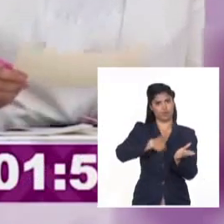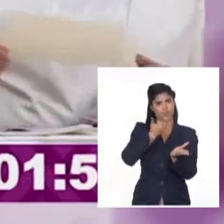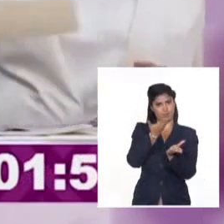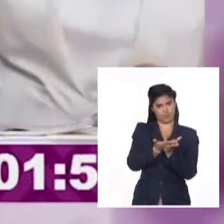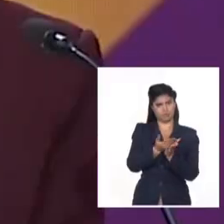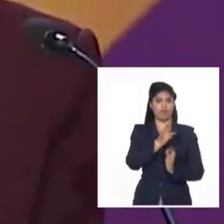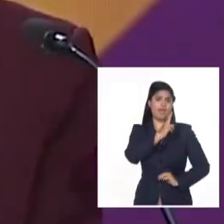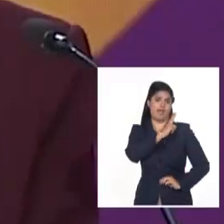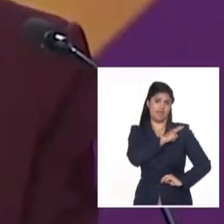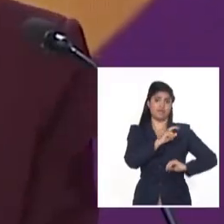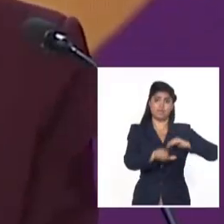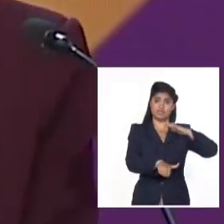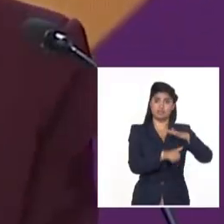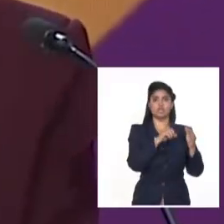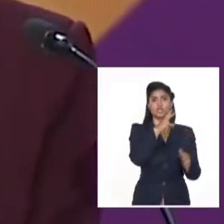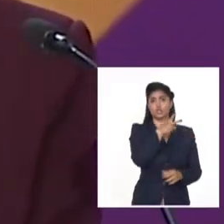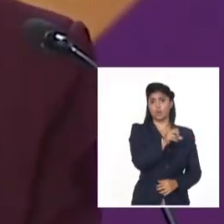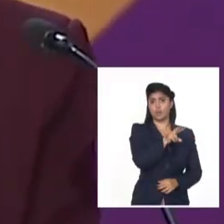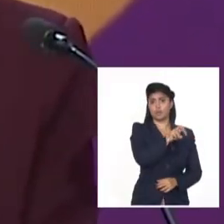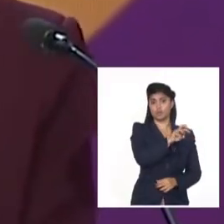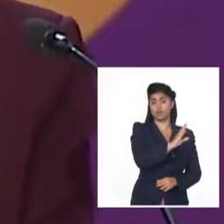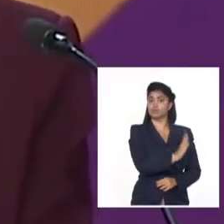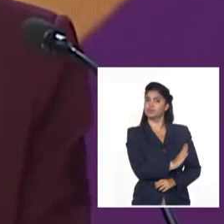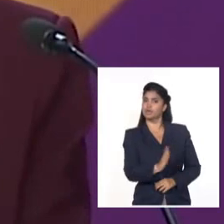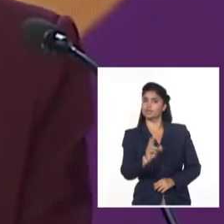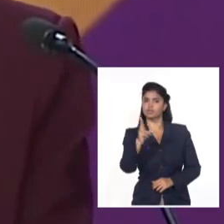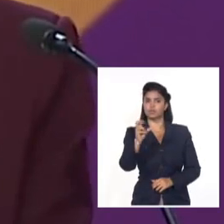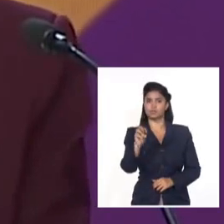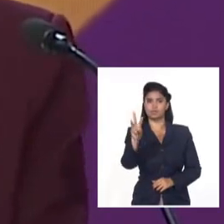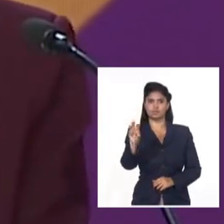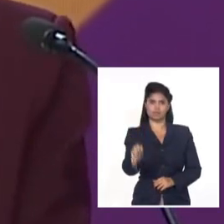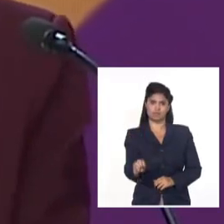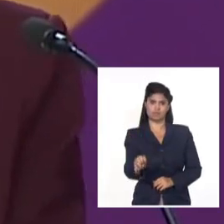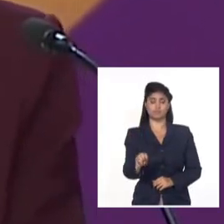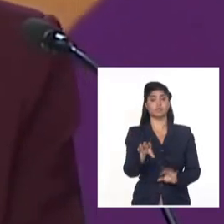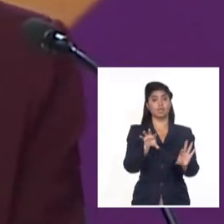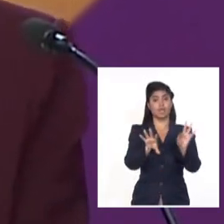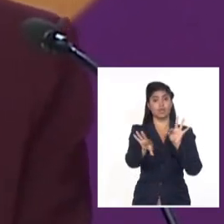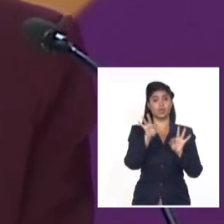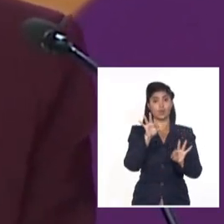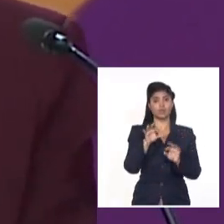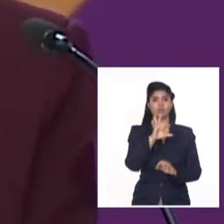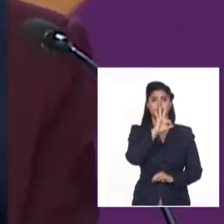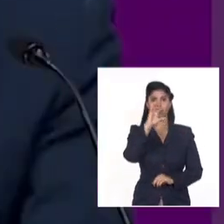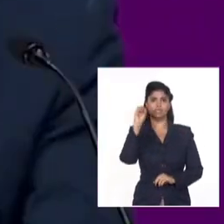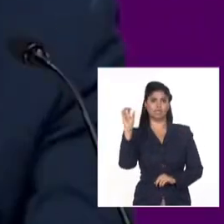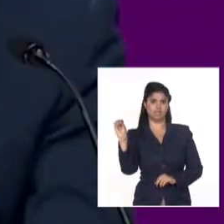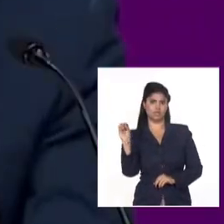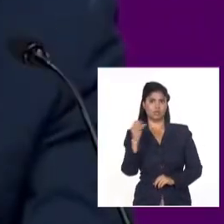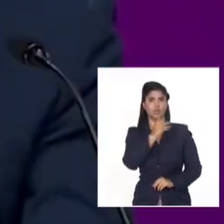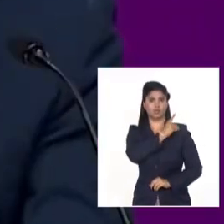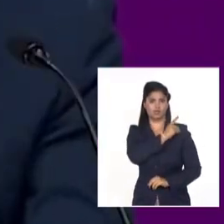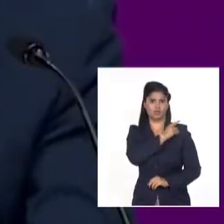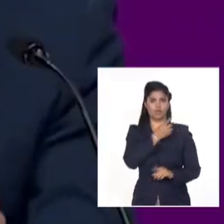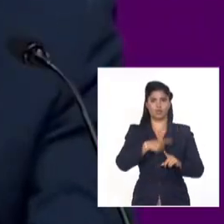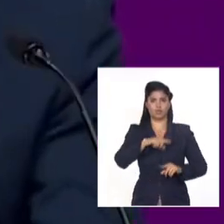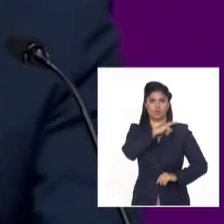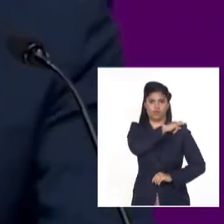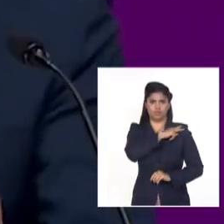2024-2030. Además, se elegirán 128 senadurías y 500 diputaciones federales, entre otros cargos